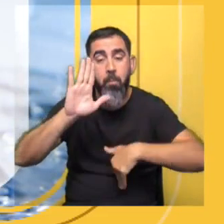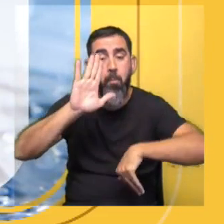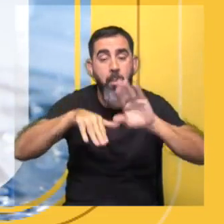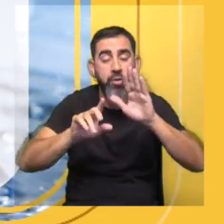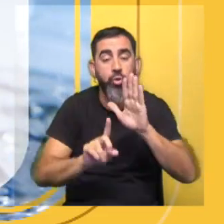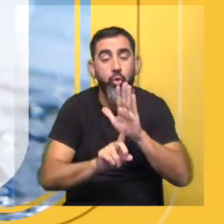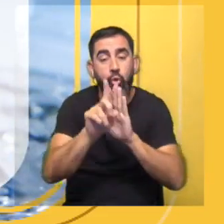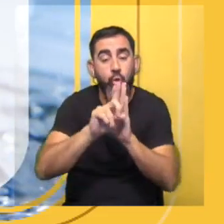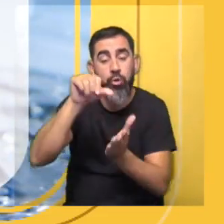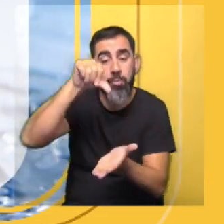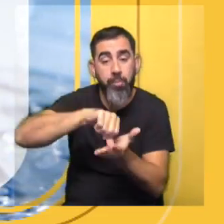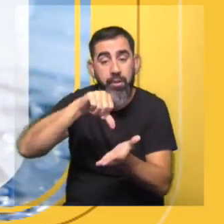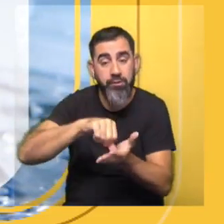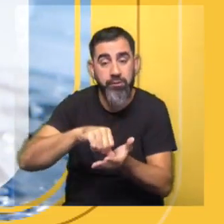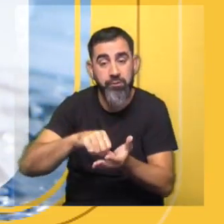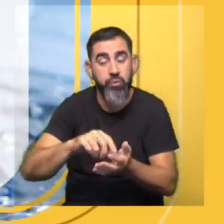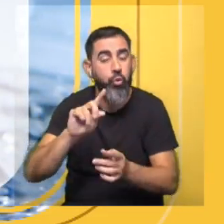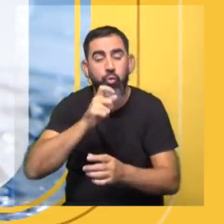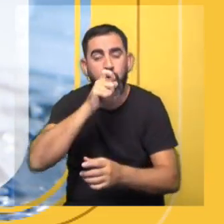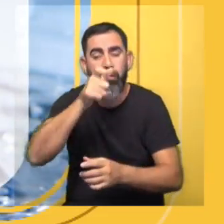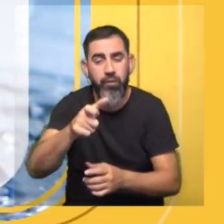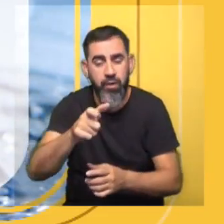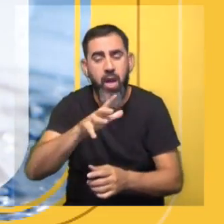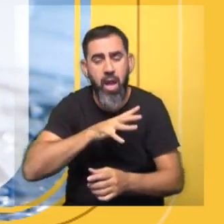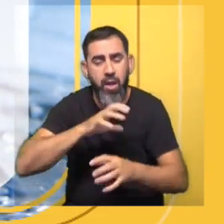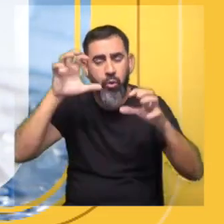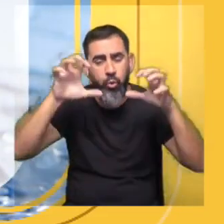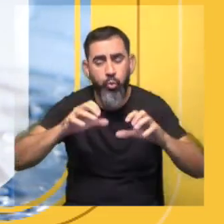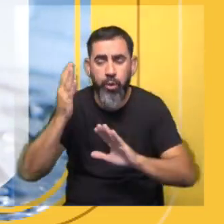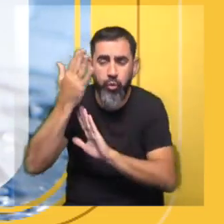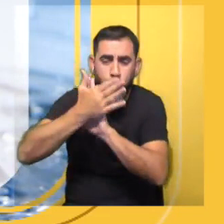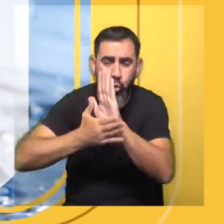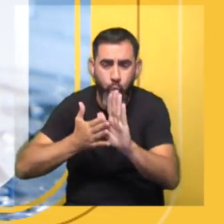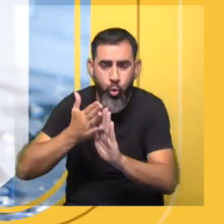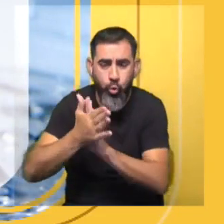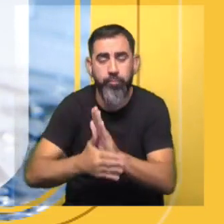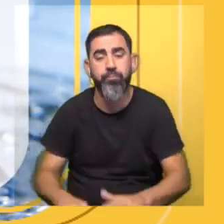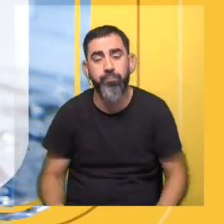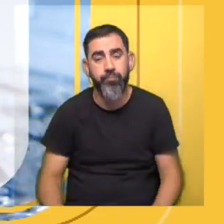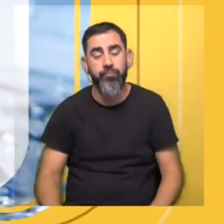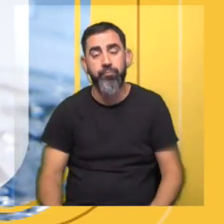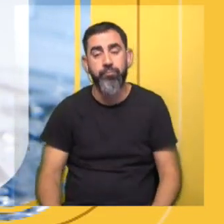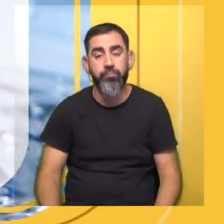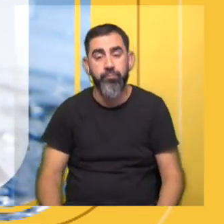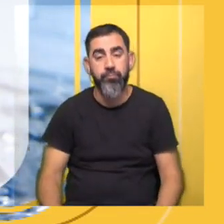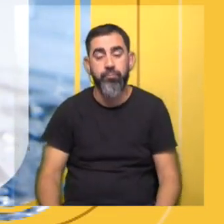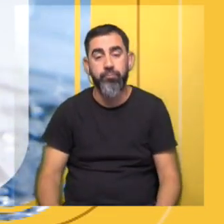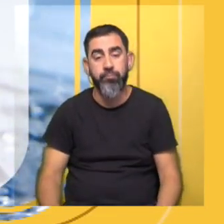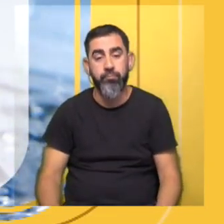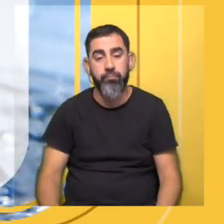el norte del país, pero que no implica que no tengamos eventos de lluvia en todo el territorio uruguayo. Las